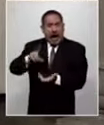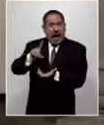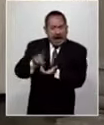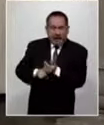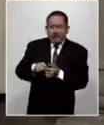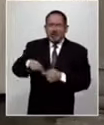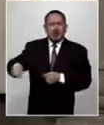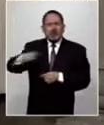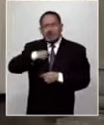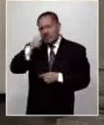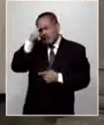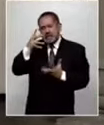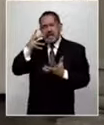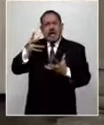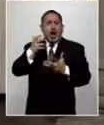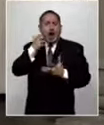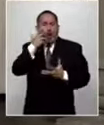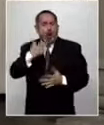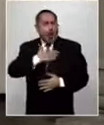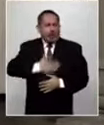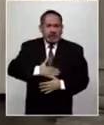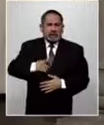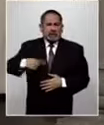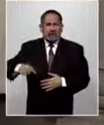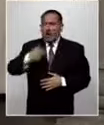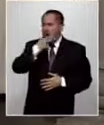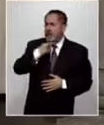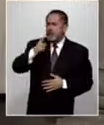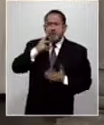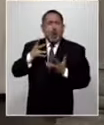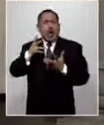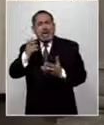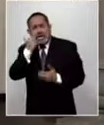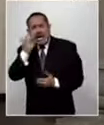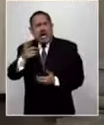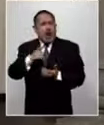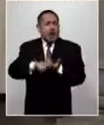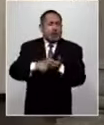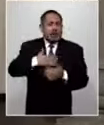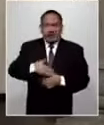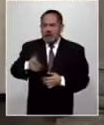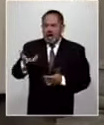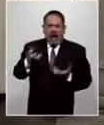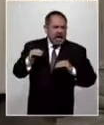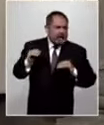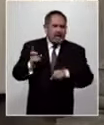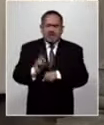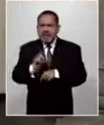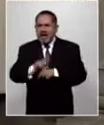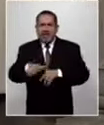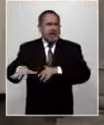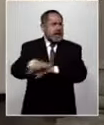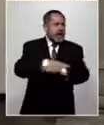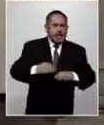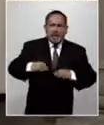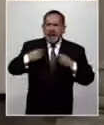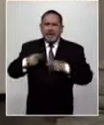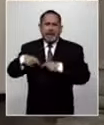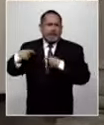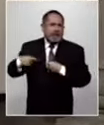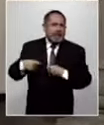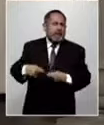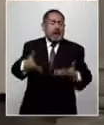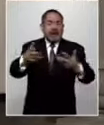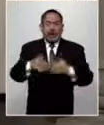los anhelos de justicia de mujeres y de hombres, de las personas que hacen la historia el día a día y que como